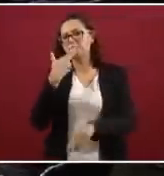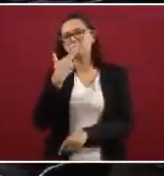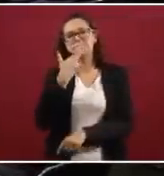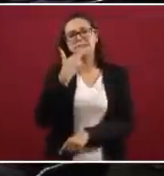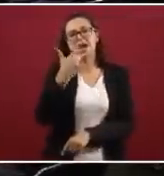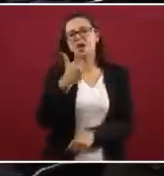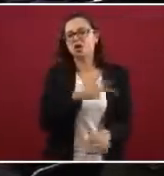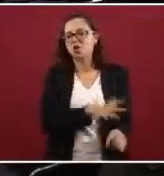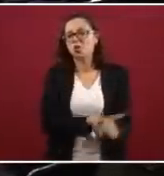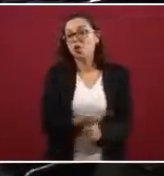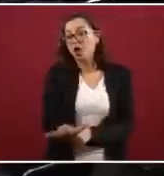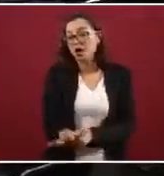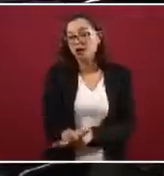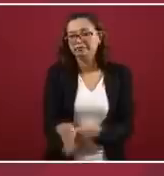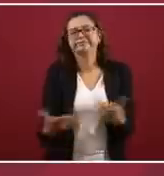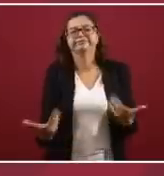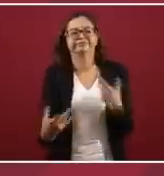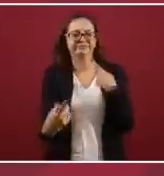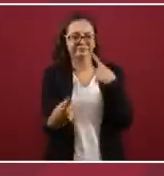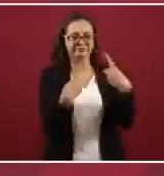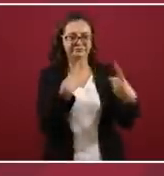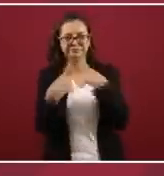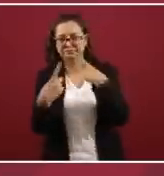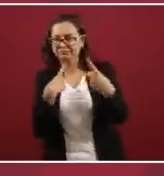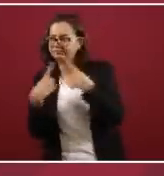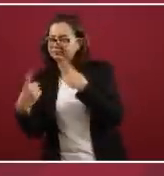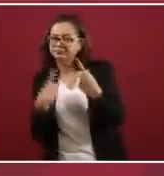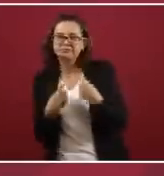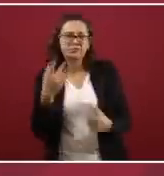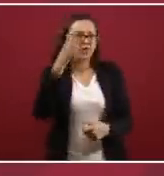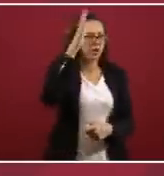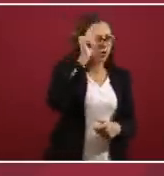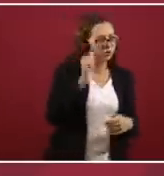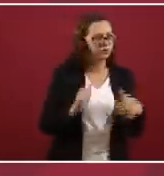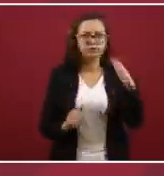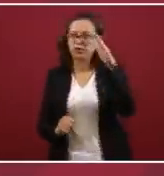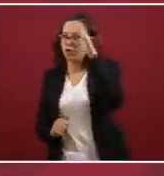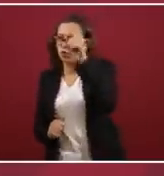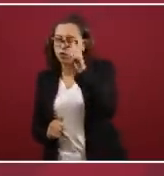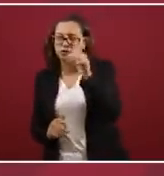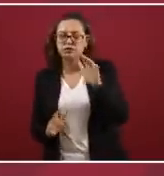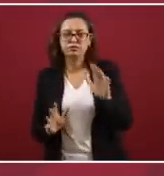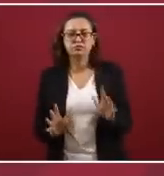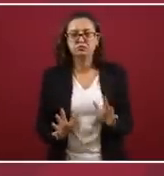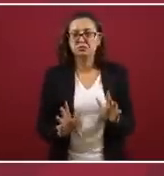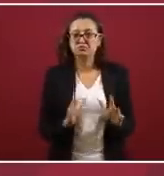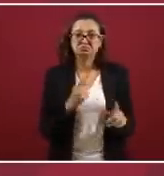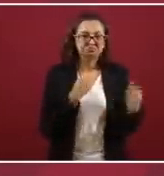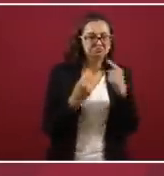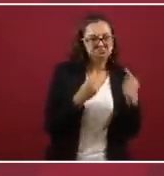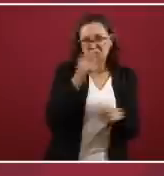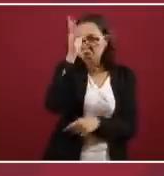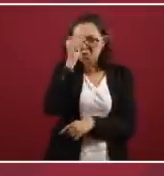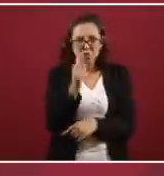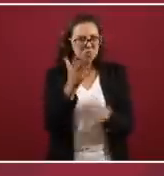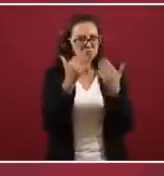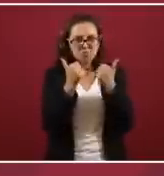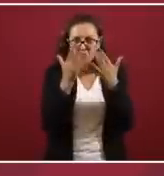es el diálogo y el acuerdo. Ya cuando se agota el diálogo y el acuerdo, bueno, pues